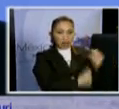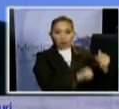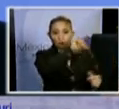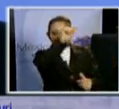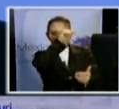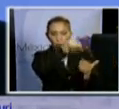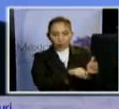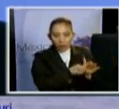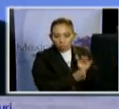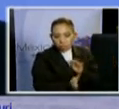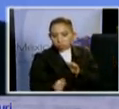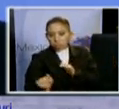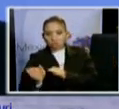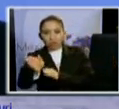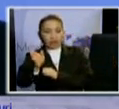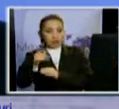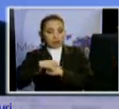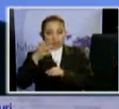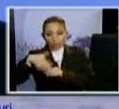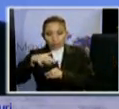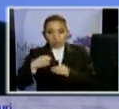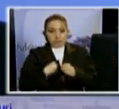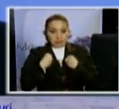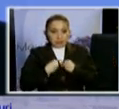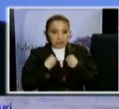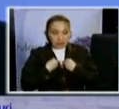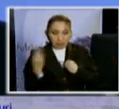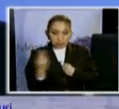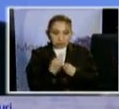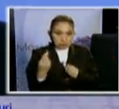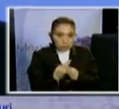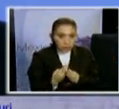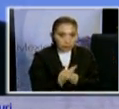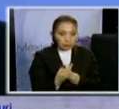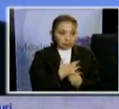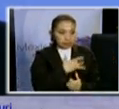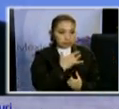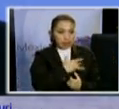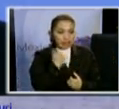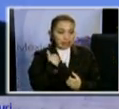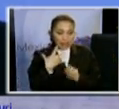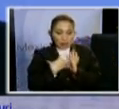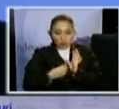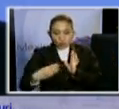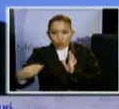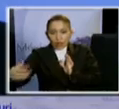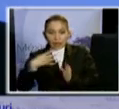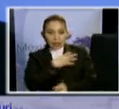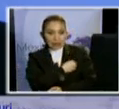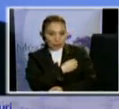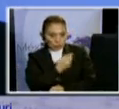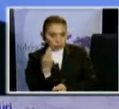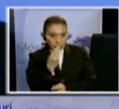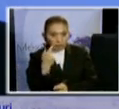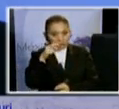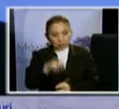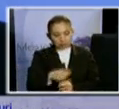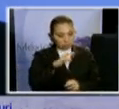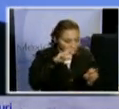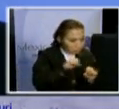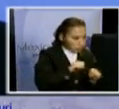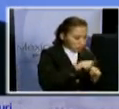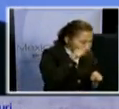otra debido al cambio climático porque tienen que sobrevivir y tienen que poder reproducirse. Esto tiene grandes implicaciones para las